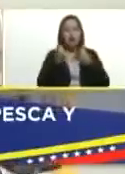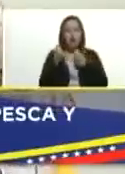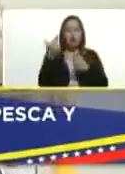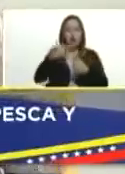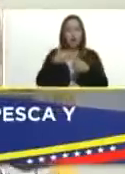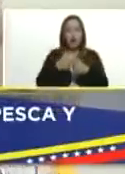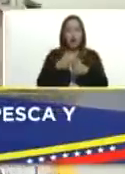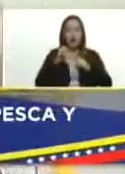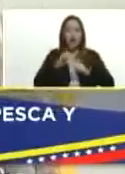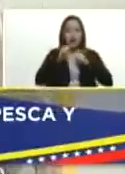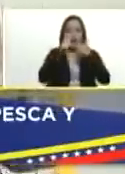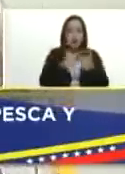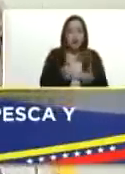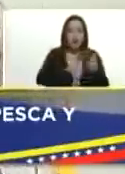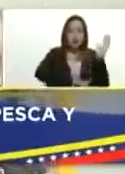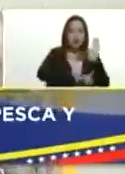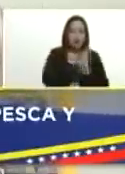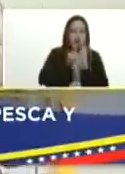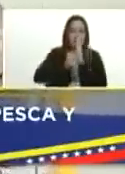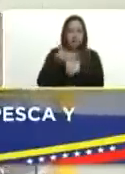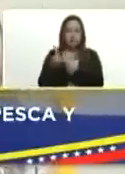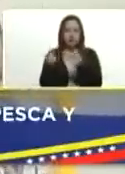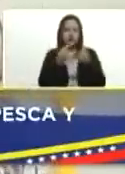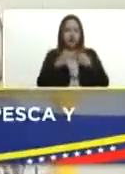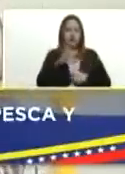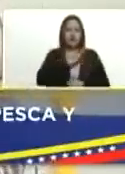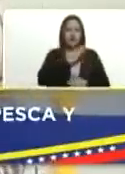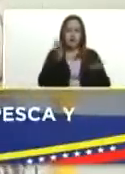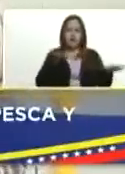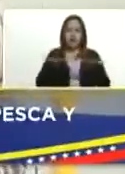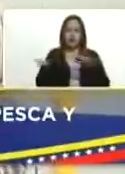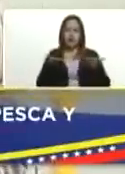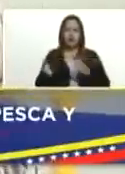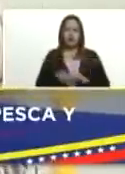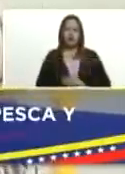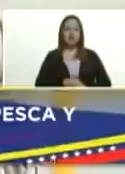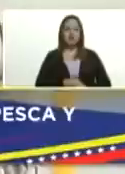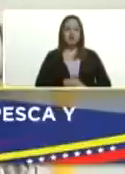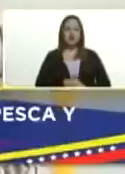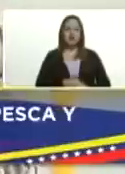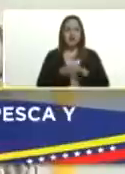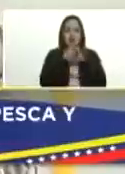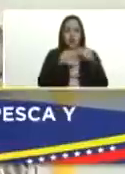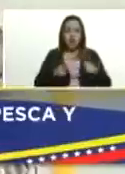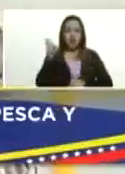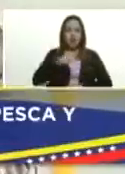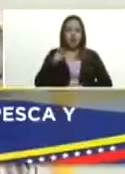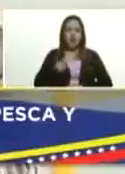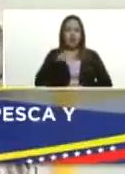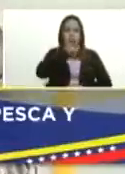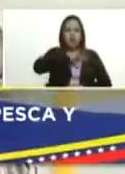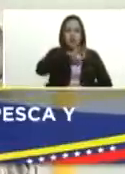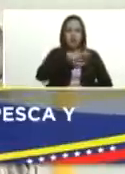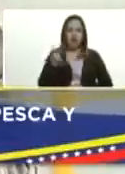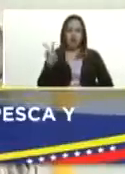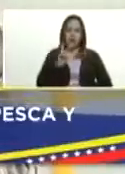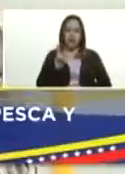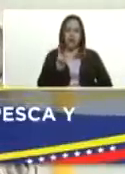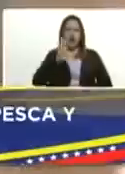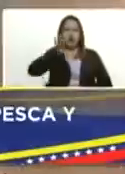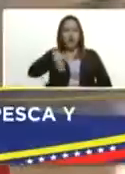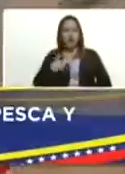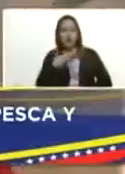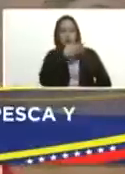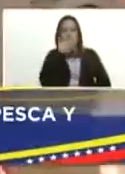que empiece a producir las riquezas, los bienes, los servicios y todo lo que necesita la sociedad venezolana para satisfacer